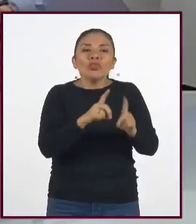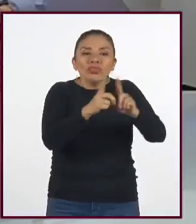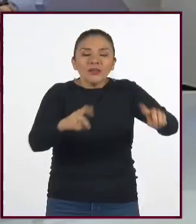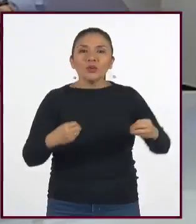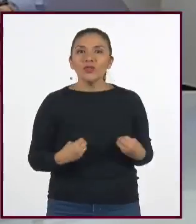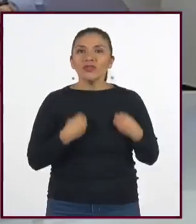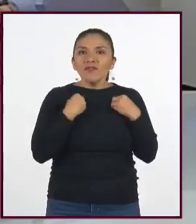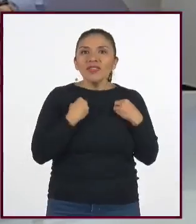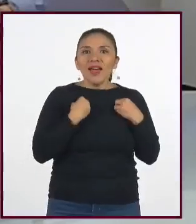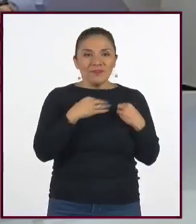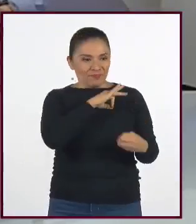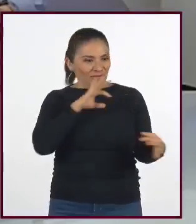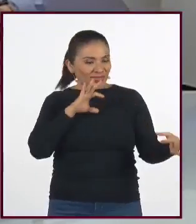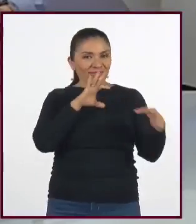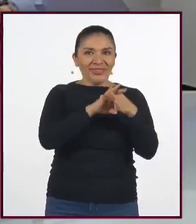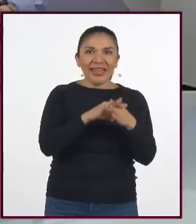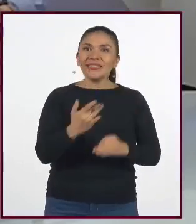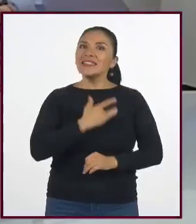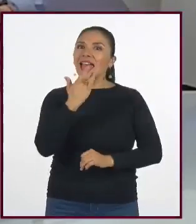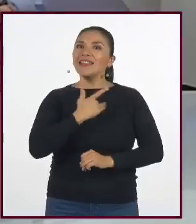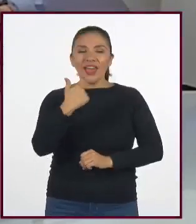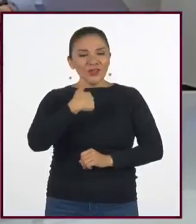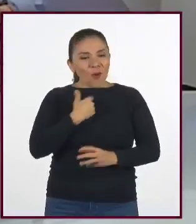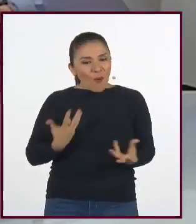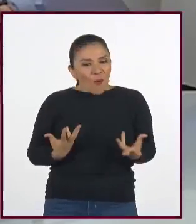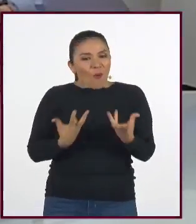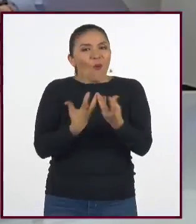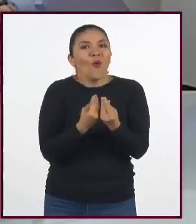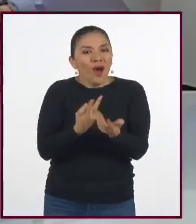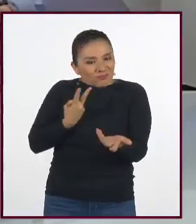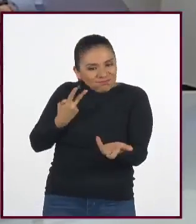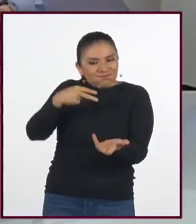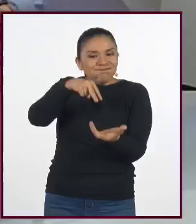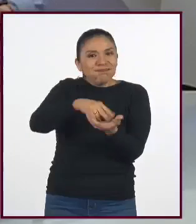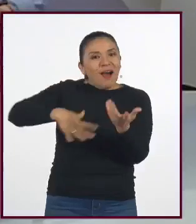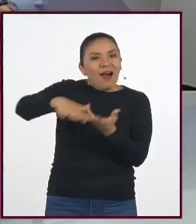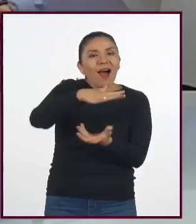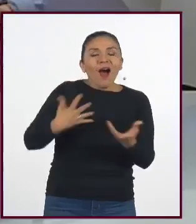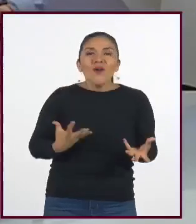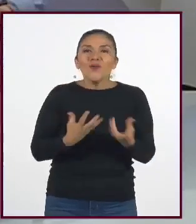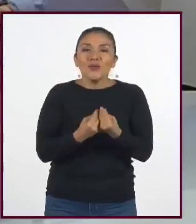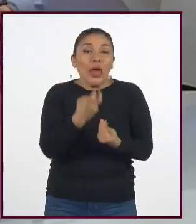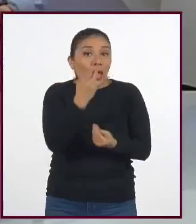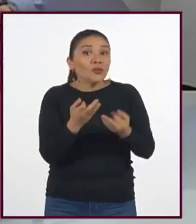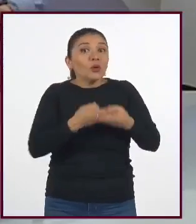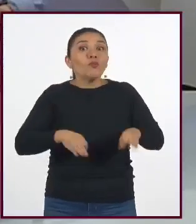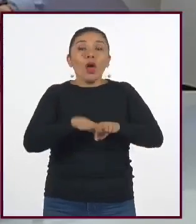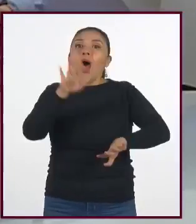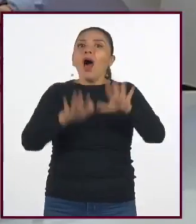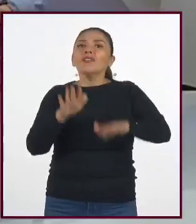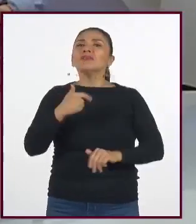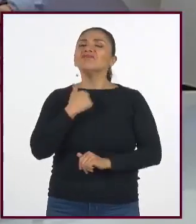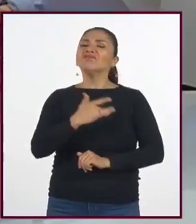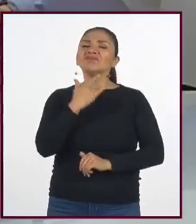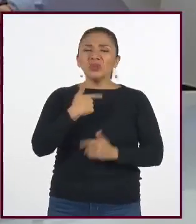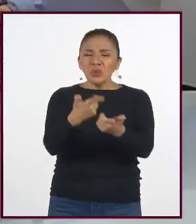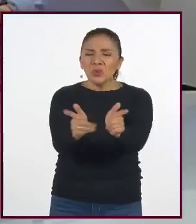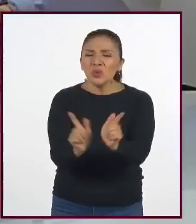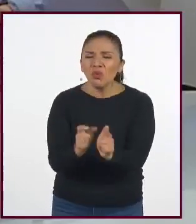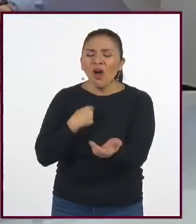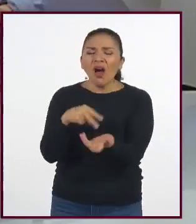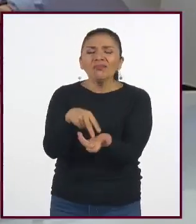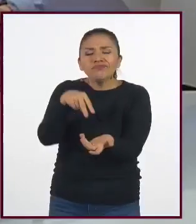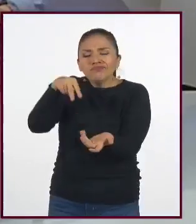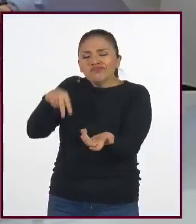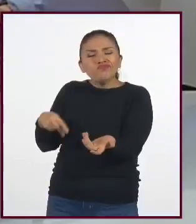y el que se sientan que pertenecen. Que eso es fundamental. A veces no se sienten parte del grupo, no se sienten parte de la